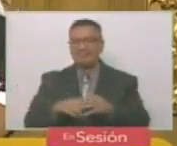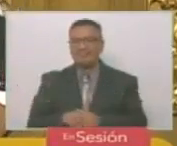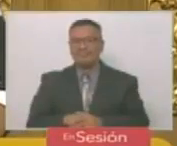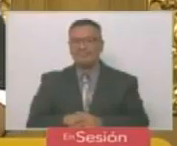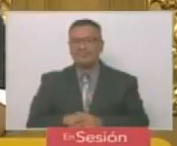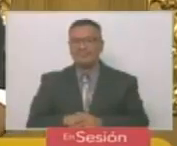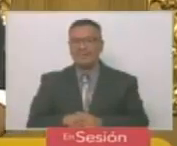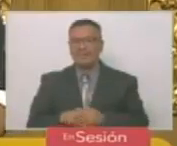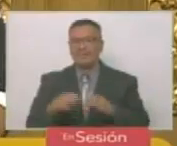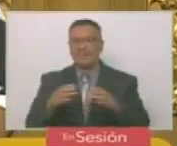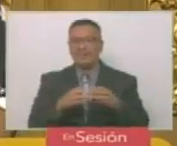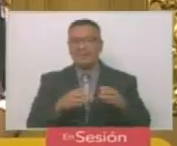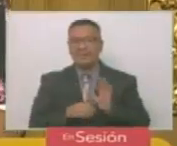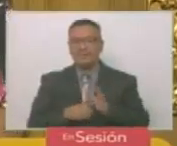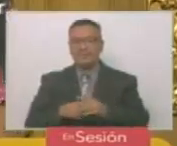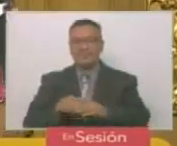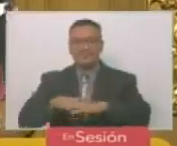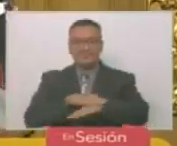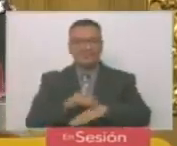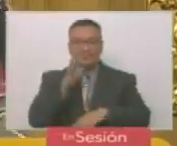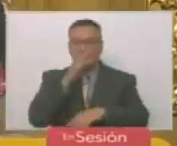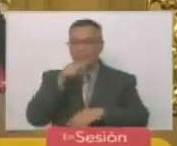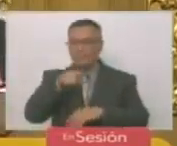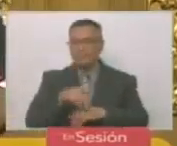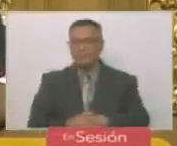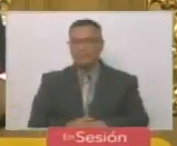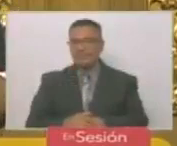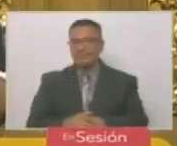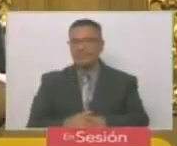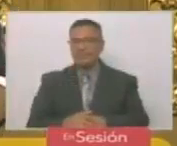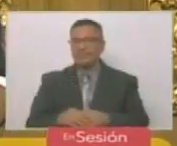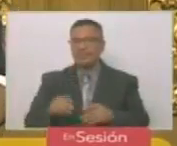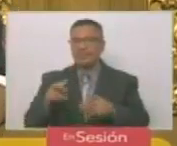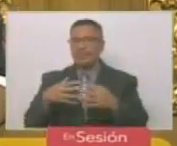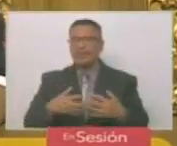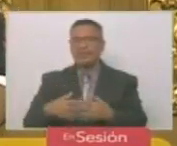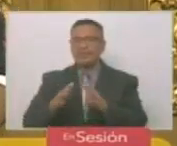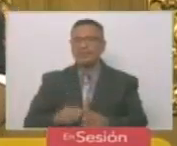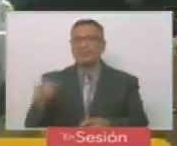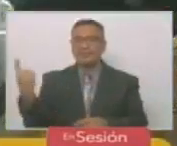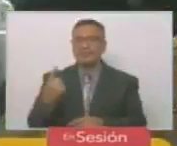e imperdonables de la agresión imperialista en Venezuela.